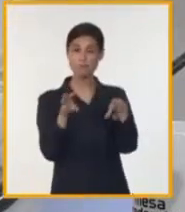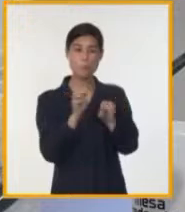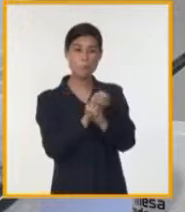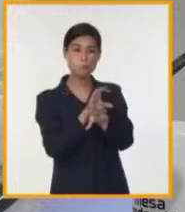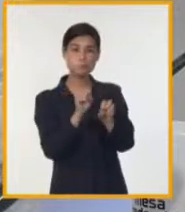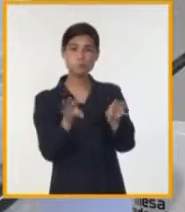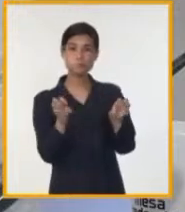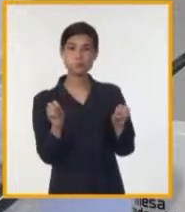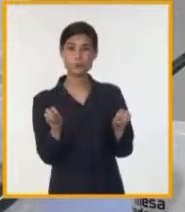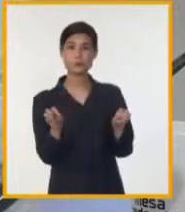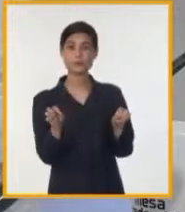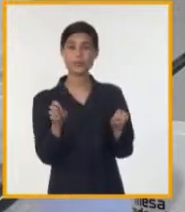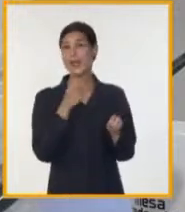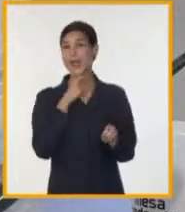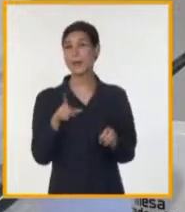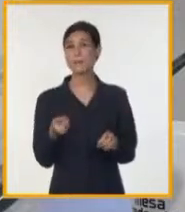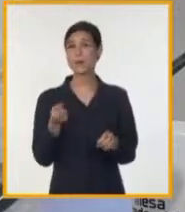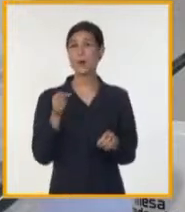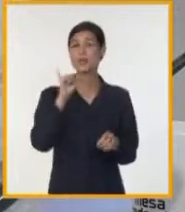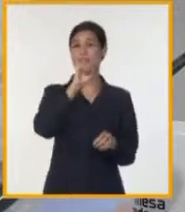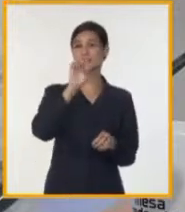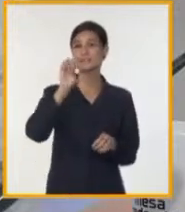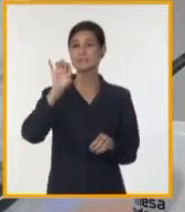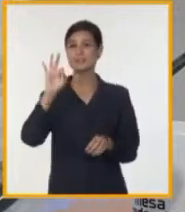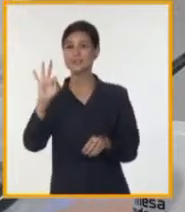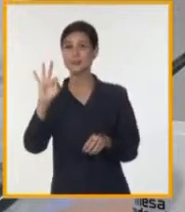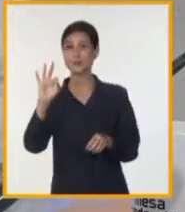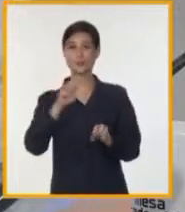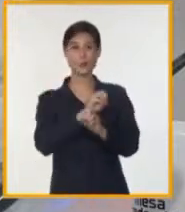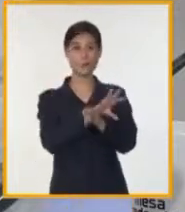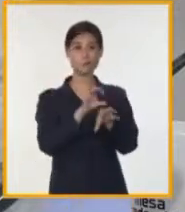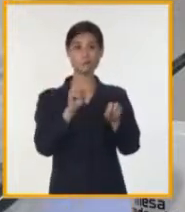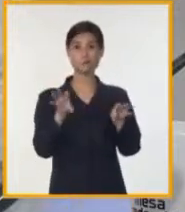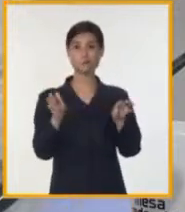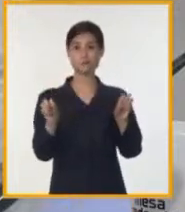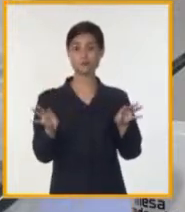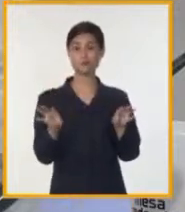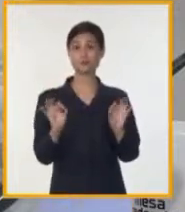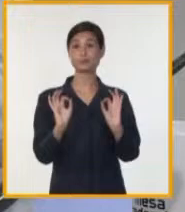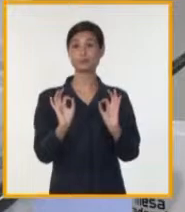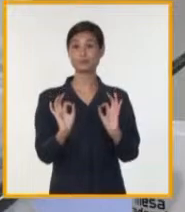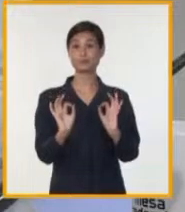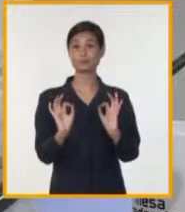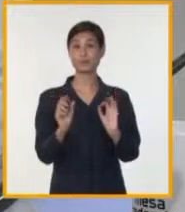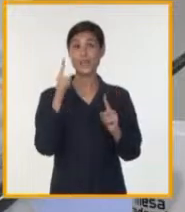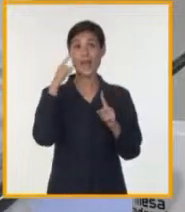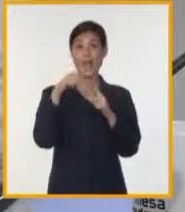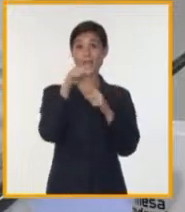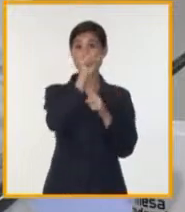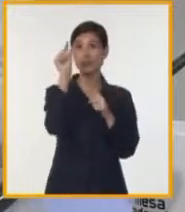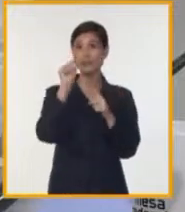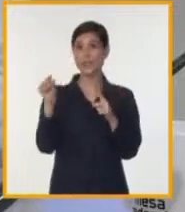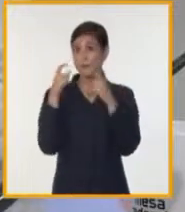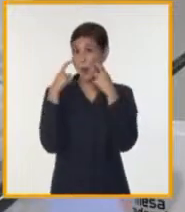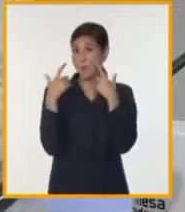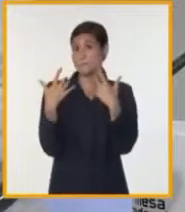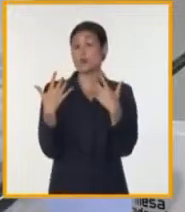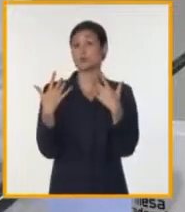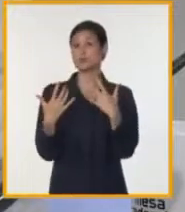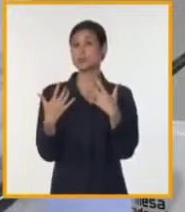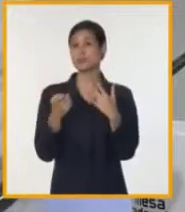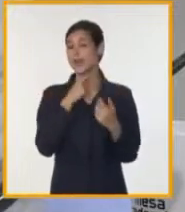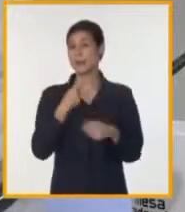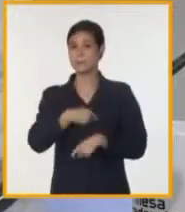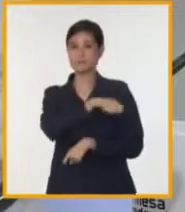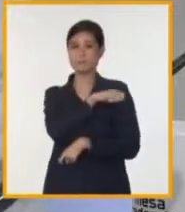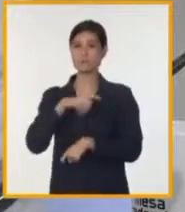fecha 88 publicaciones, correspondientes a los TGEA, 27. Los temas que más se han tocado son los temas que más le interesa a la